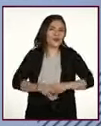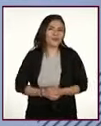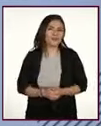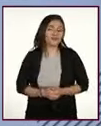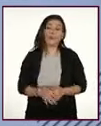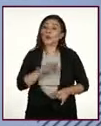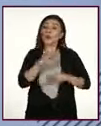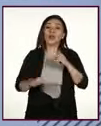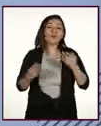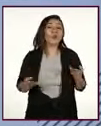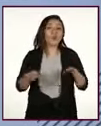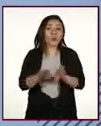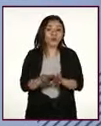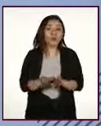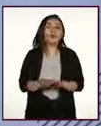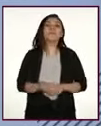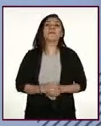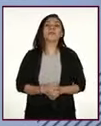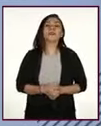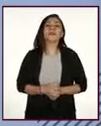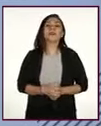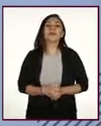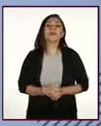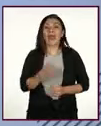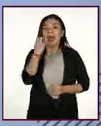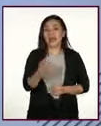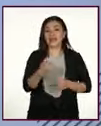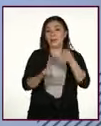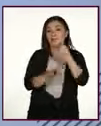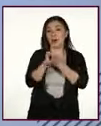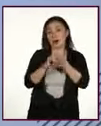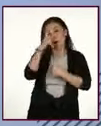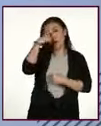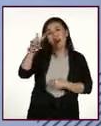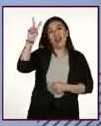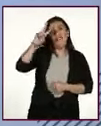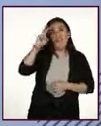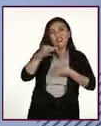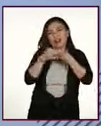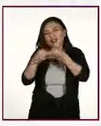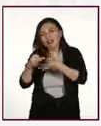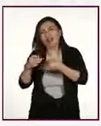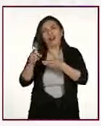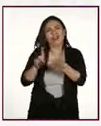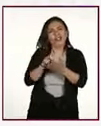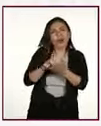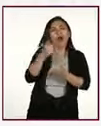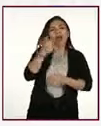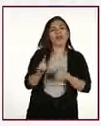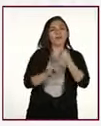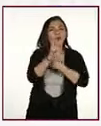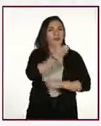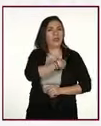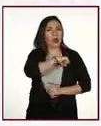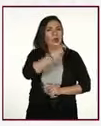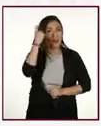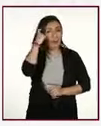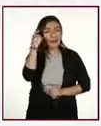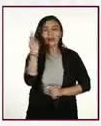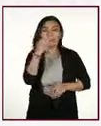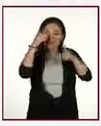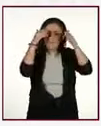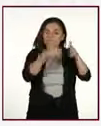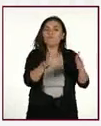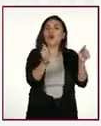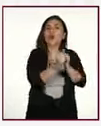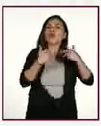como conclusión, el abordar el fenómeno del consumo de sustancias y los problemas de salud mental tiene que ser un enfoque